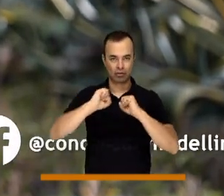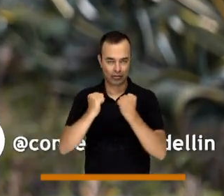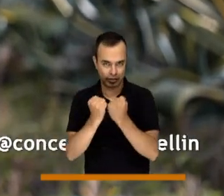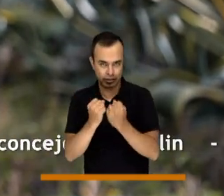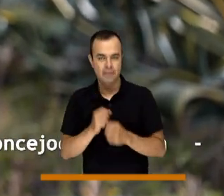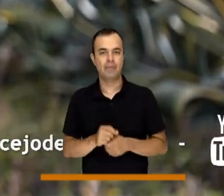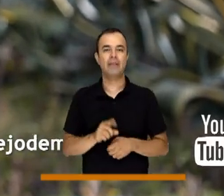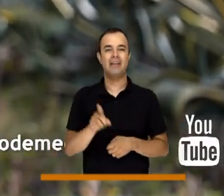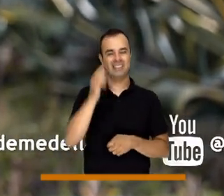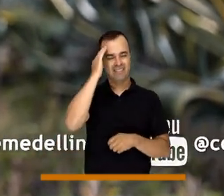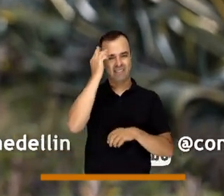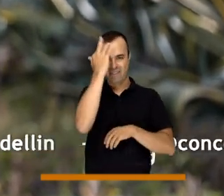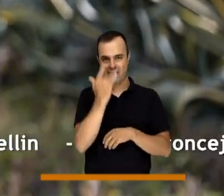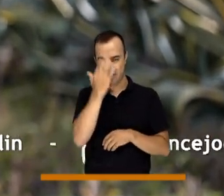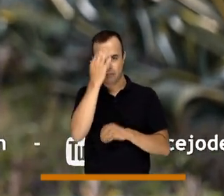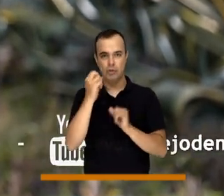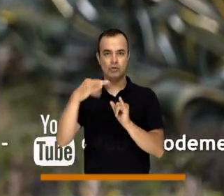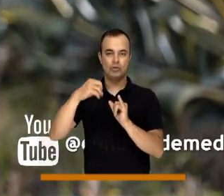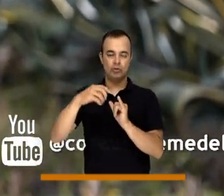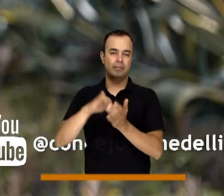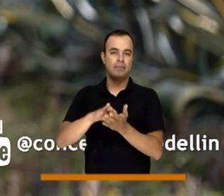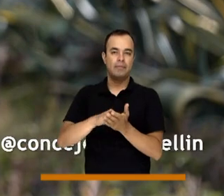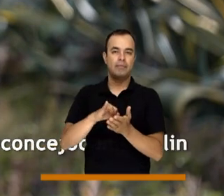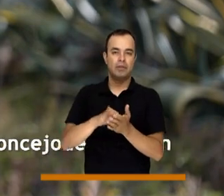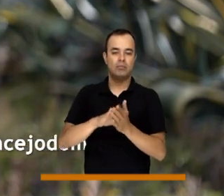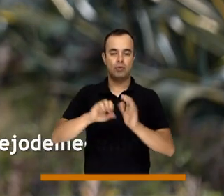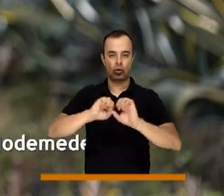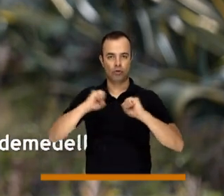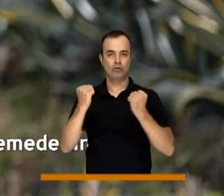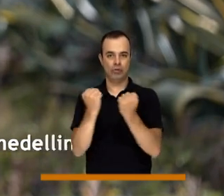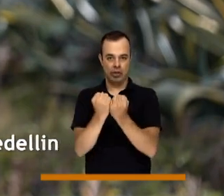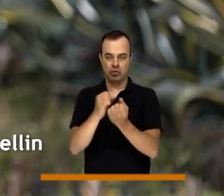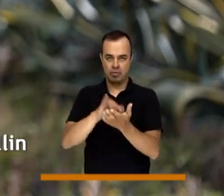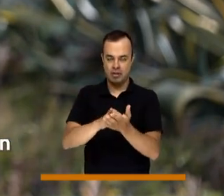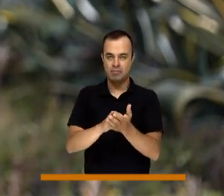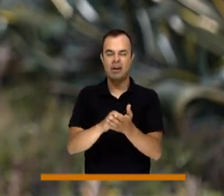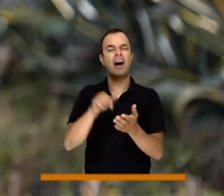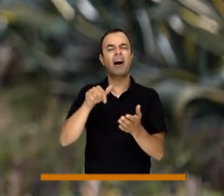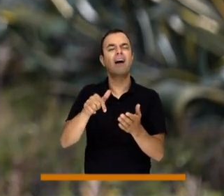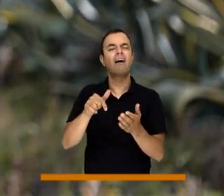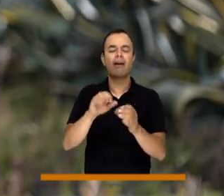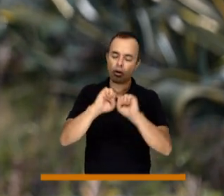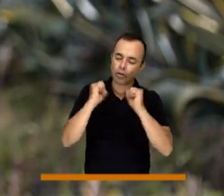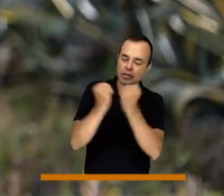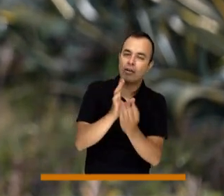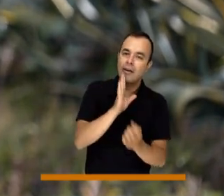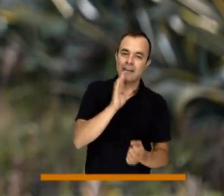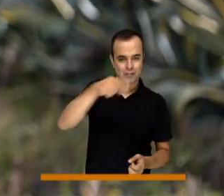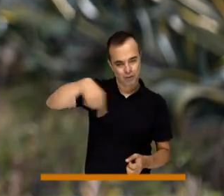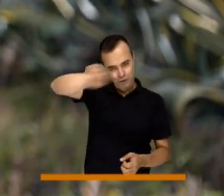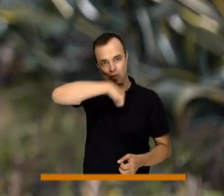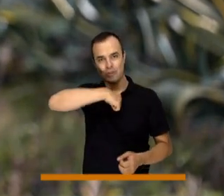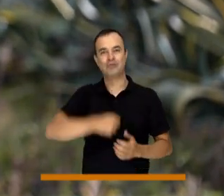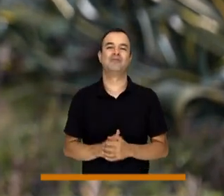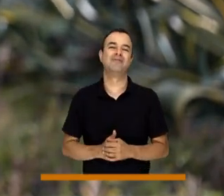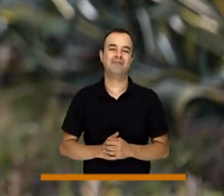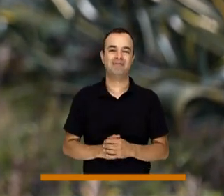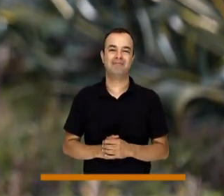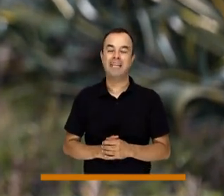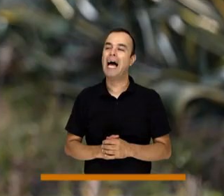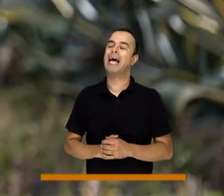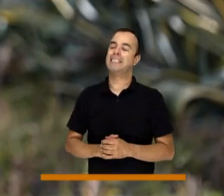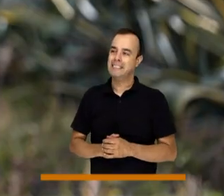y Twitter como @consejomedellin y en Facebook y nuestro canal de YouTube como Consejo de Medellín. Los estamos escuchando